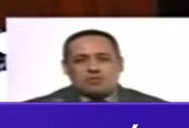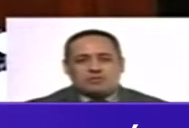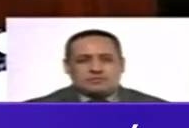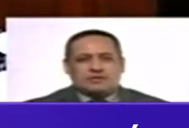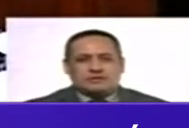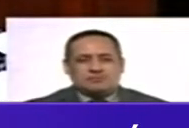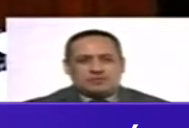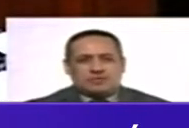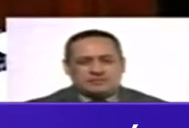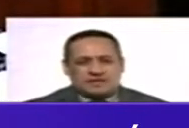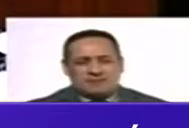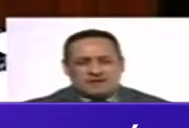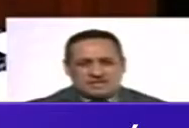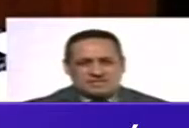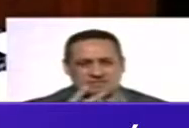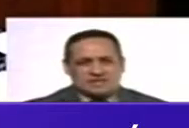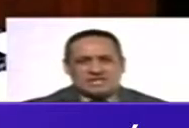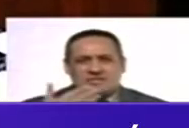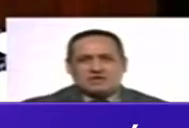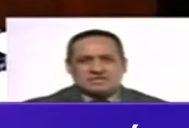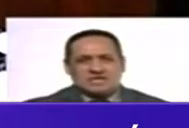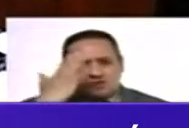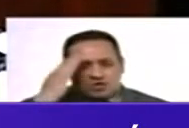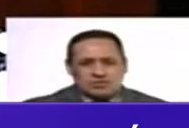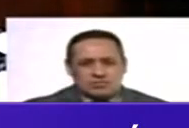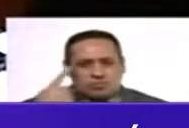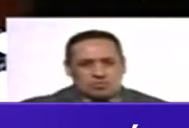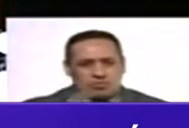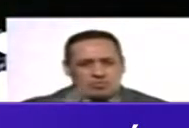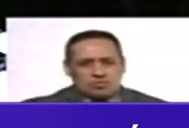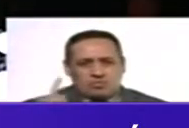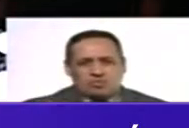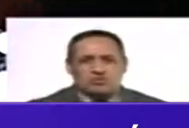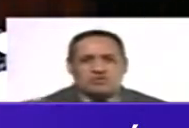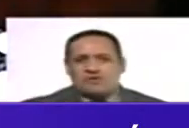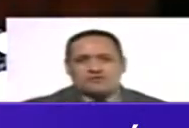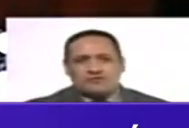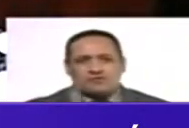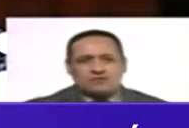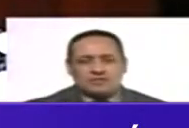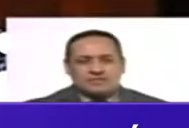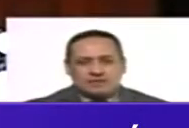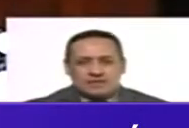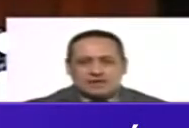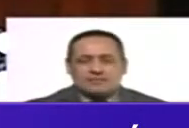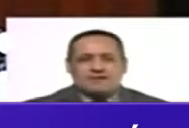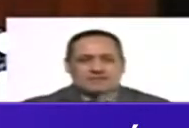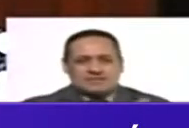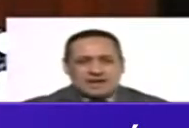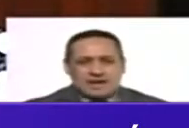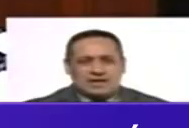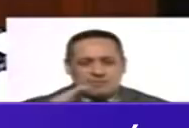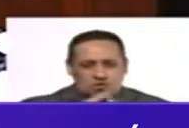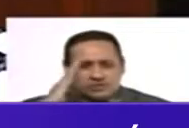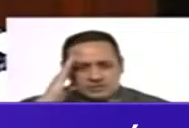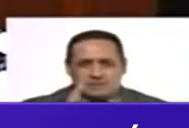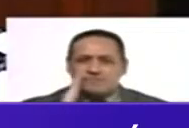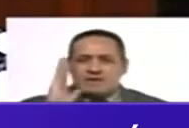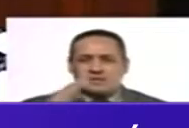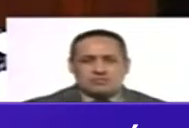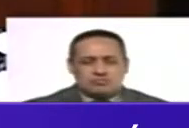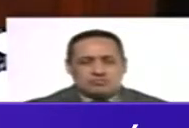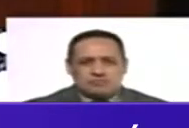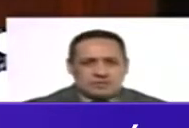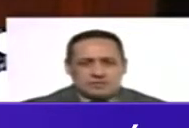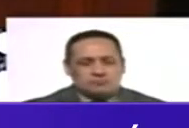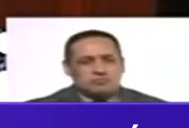en su contra haciéndolo recién Después de cinco días no acudiendo incluso a las diligencias iniciales ordenadas por el Ministerio